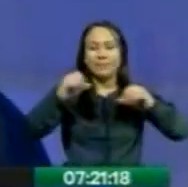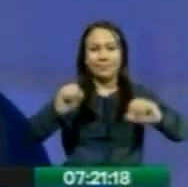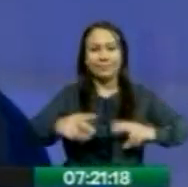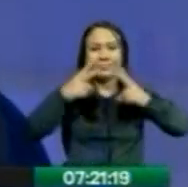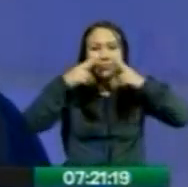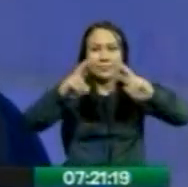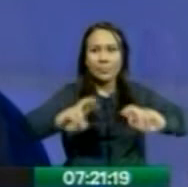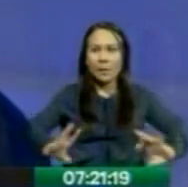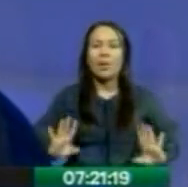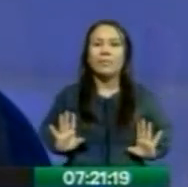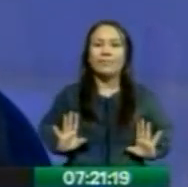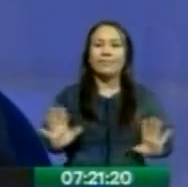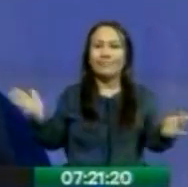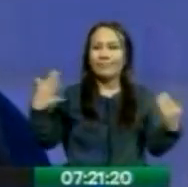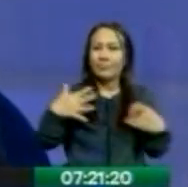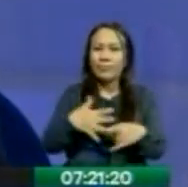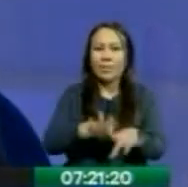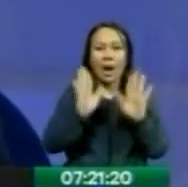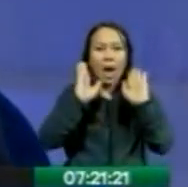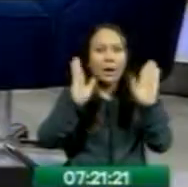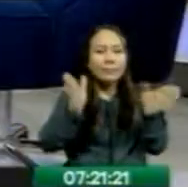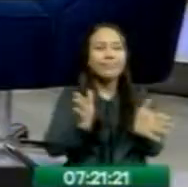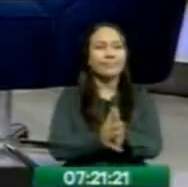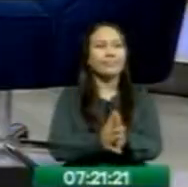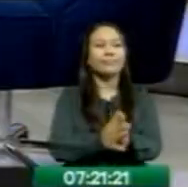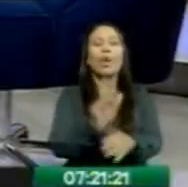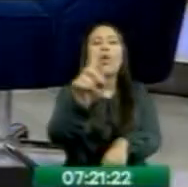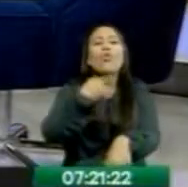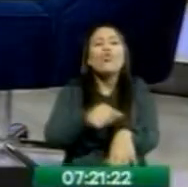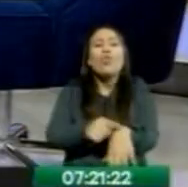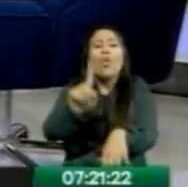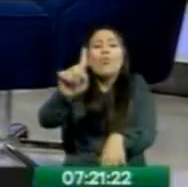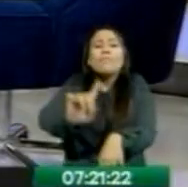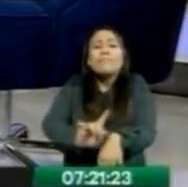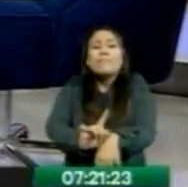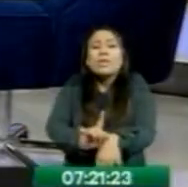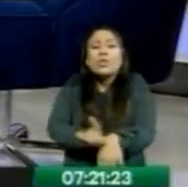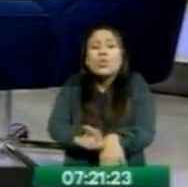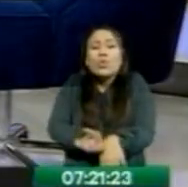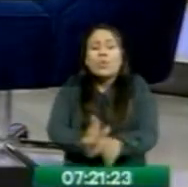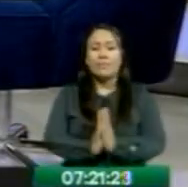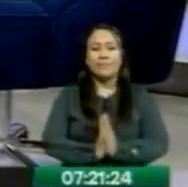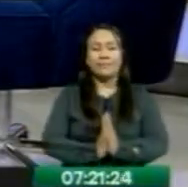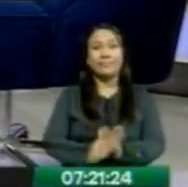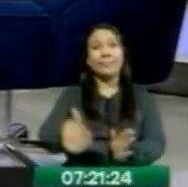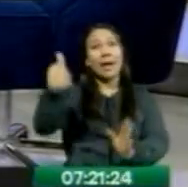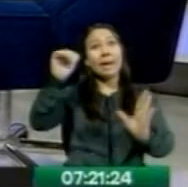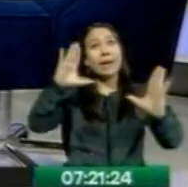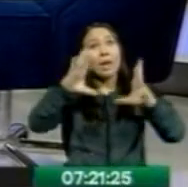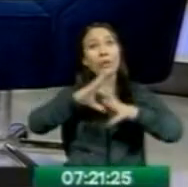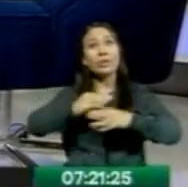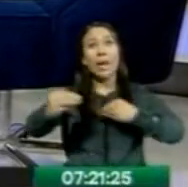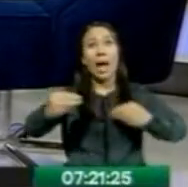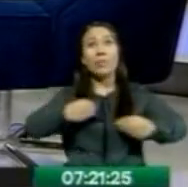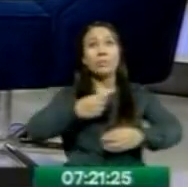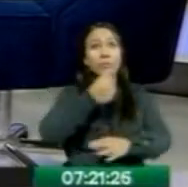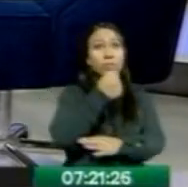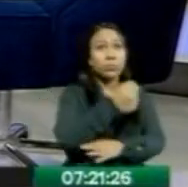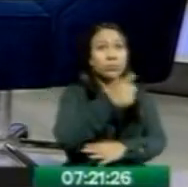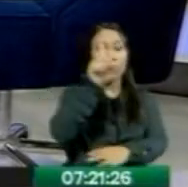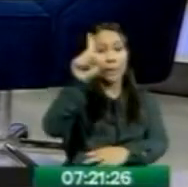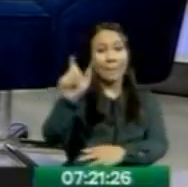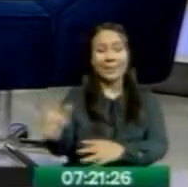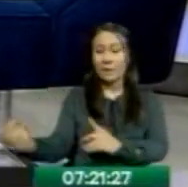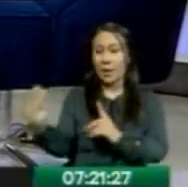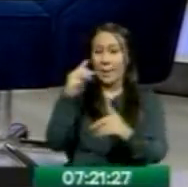modificar integralmente la atención de salud. Abogado, nos queda un minuto solamente. Anoche cuando se anunciaba la entrevista, un televidente